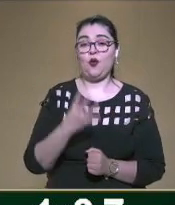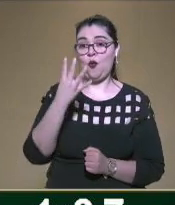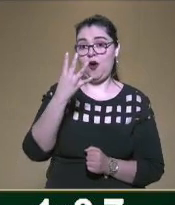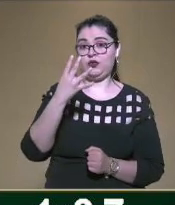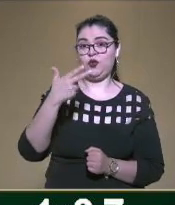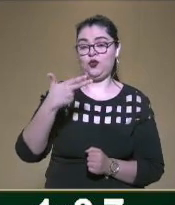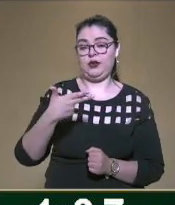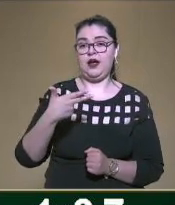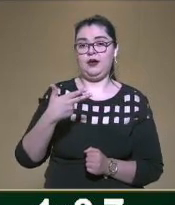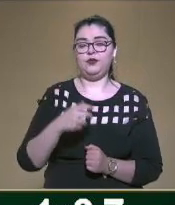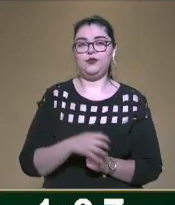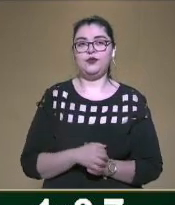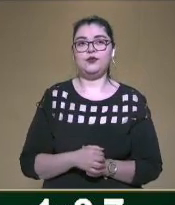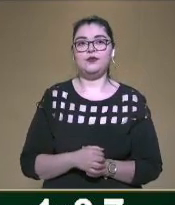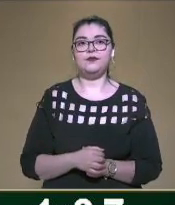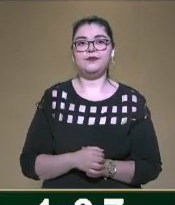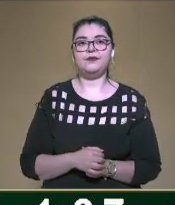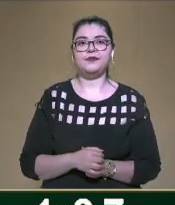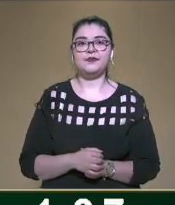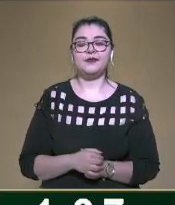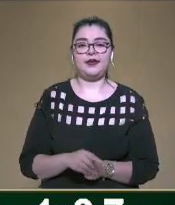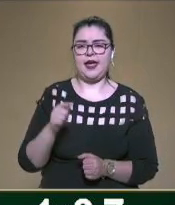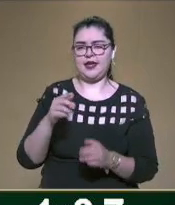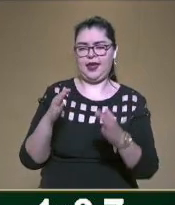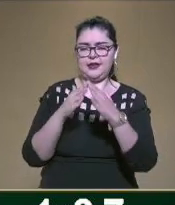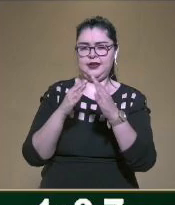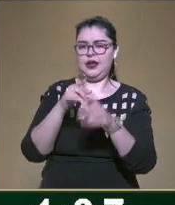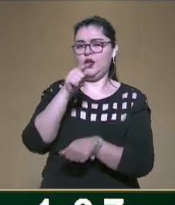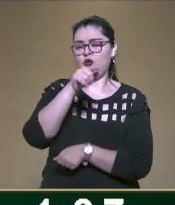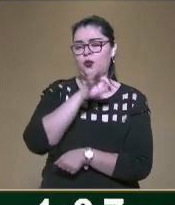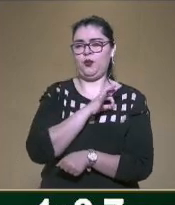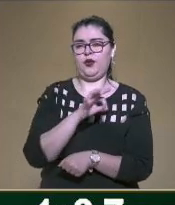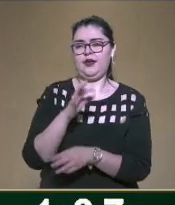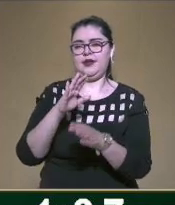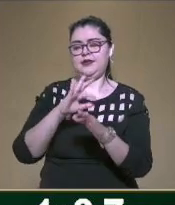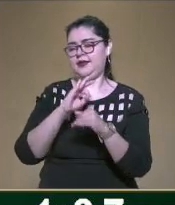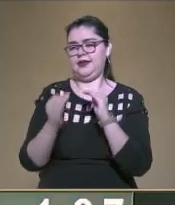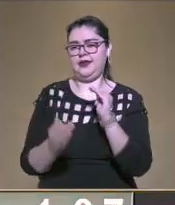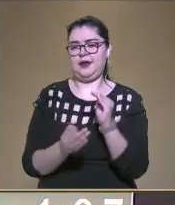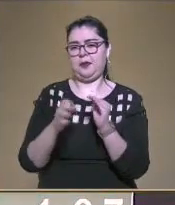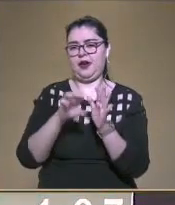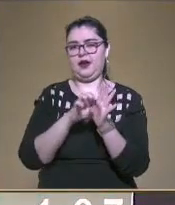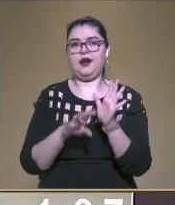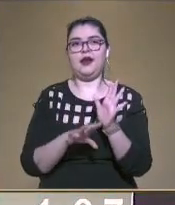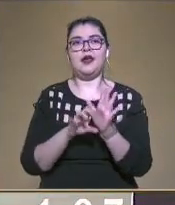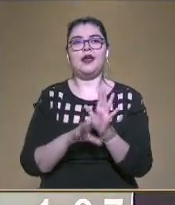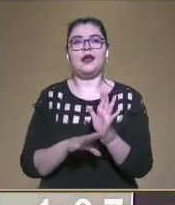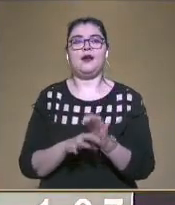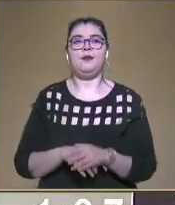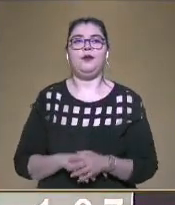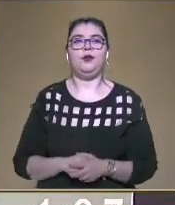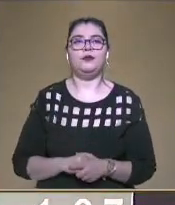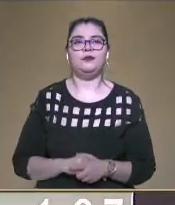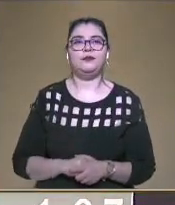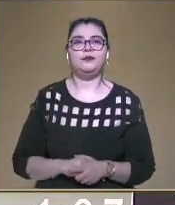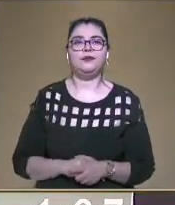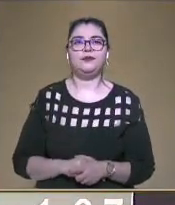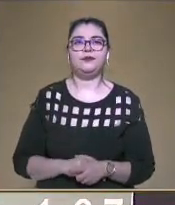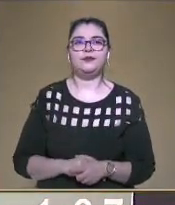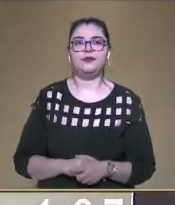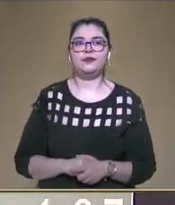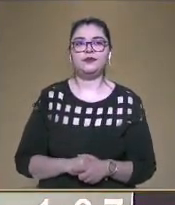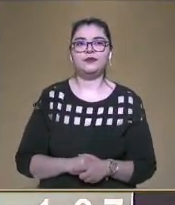4/8. Y ahí en casita vas a terminar tú esta. 5/8, 6/8, 7/8 y 8/8. Ahora